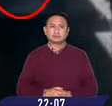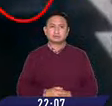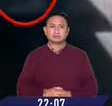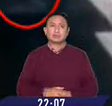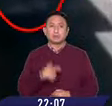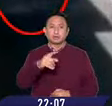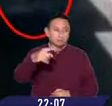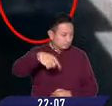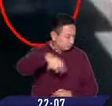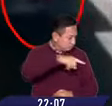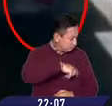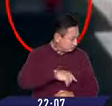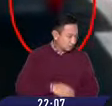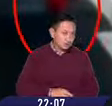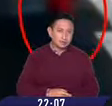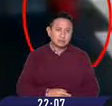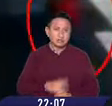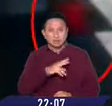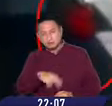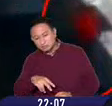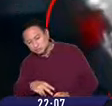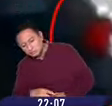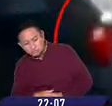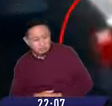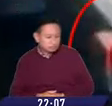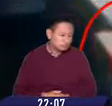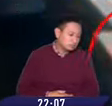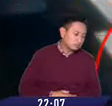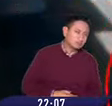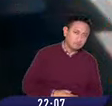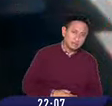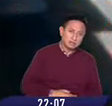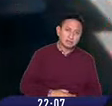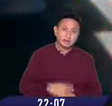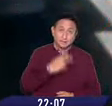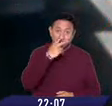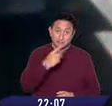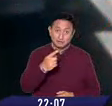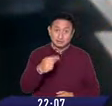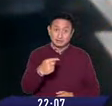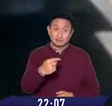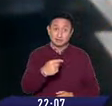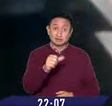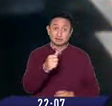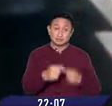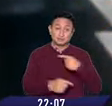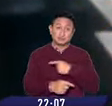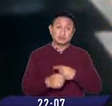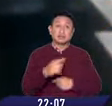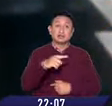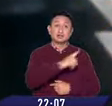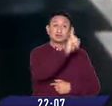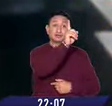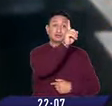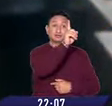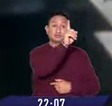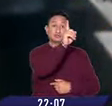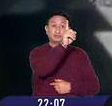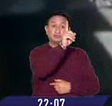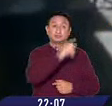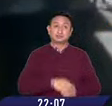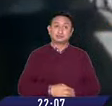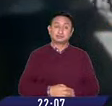chofer se baja, cierra la puerta y enseguida verifica la novedad. Pero no le quite el rastro al sujeto que está al otro lado de la calle. Se